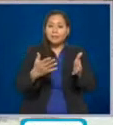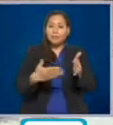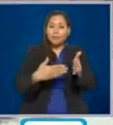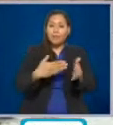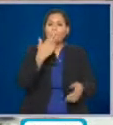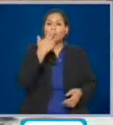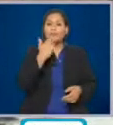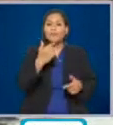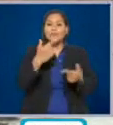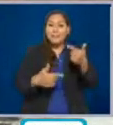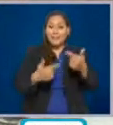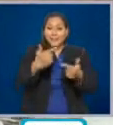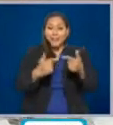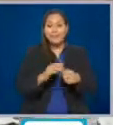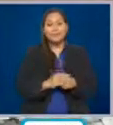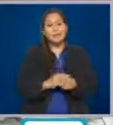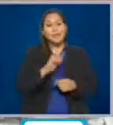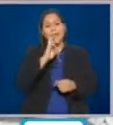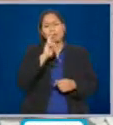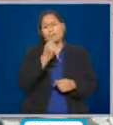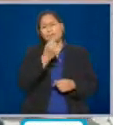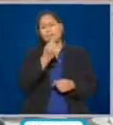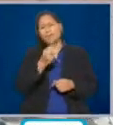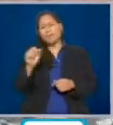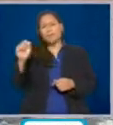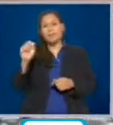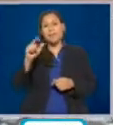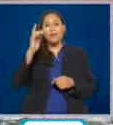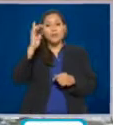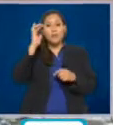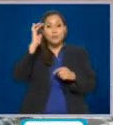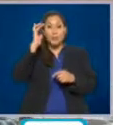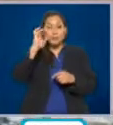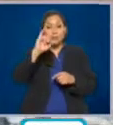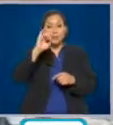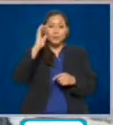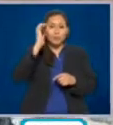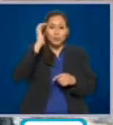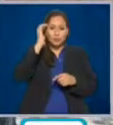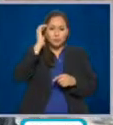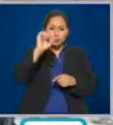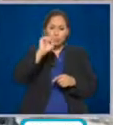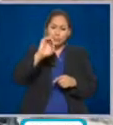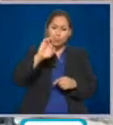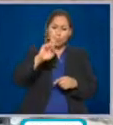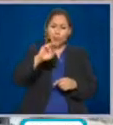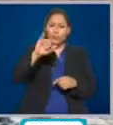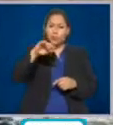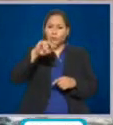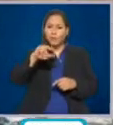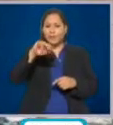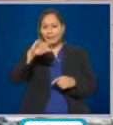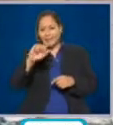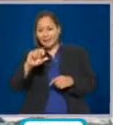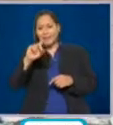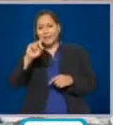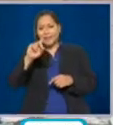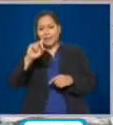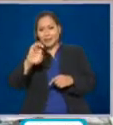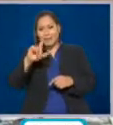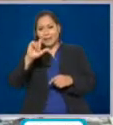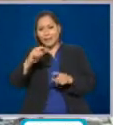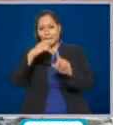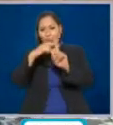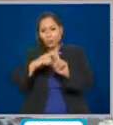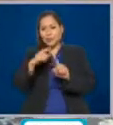Claro. que los hacen mejor que Sor Juana Inés de la Cruz, que presumía que hacía un dulce de leche sabrosísimo.